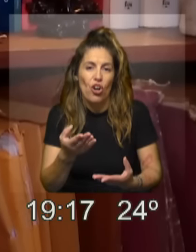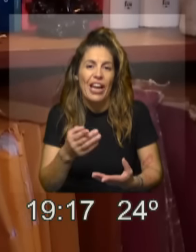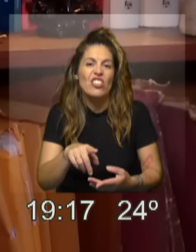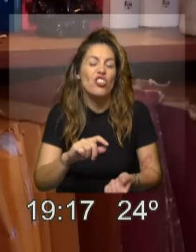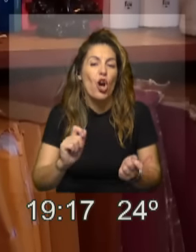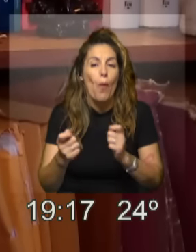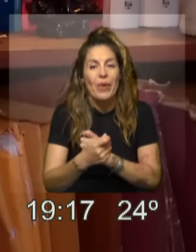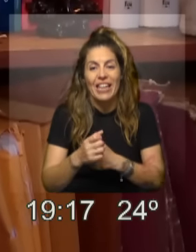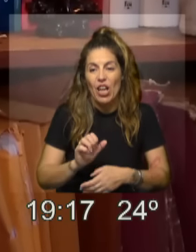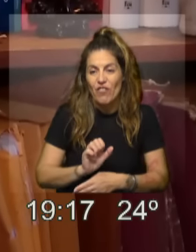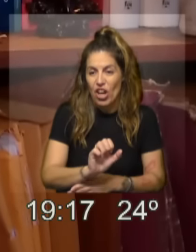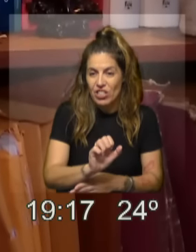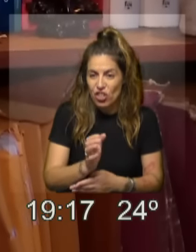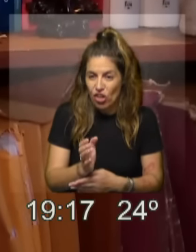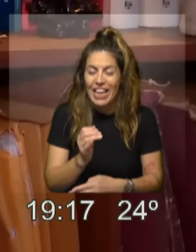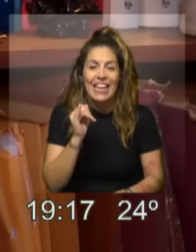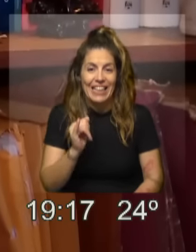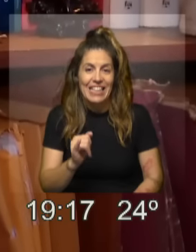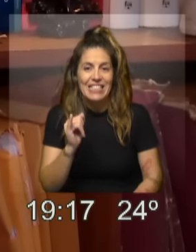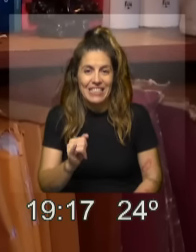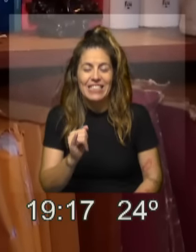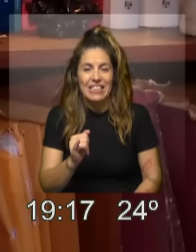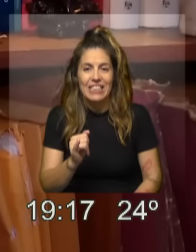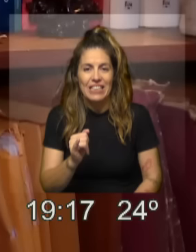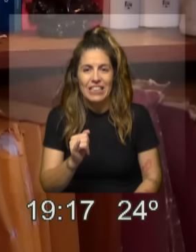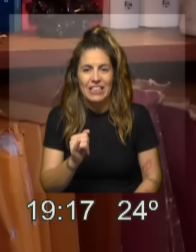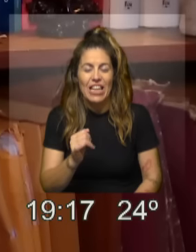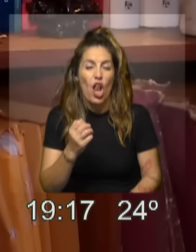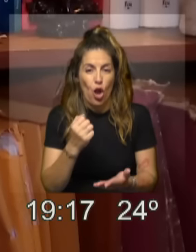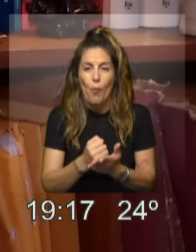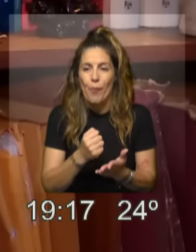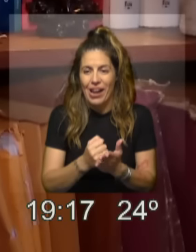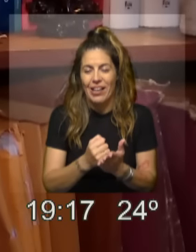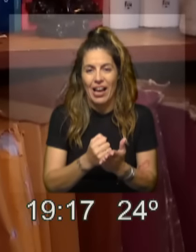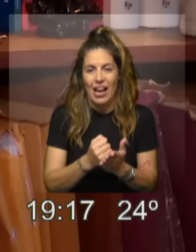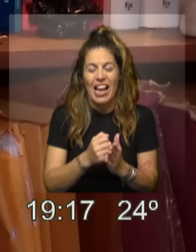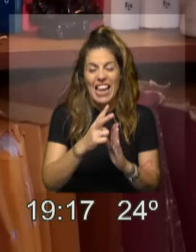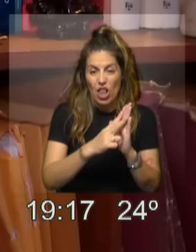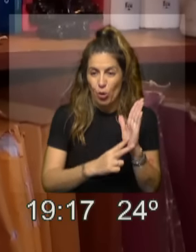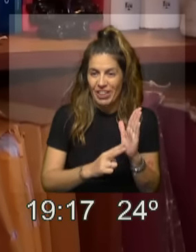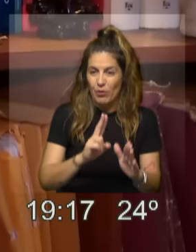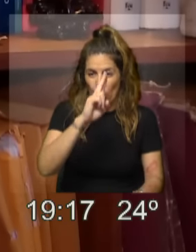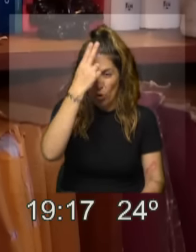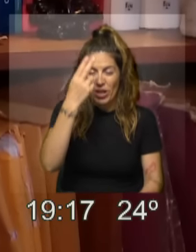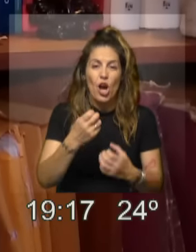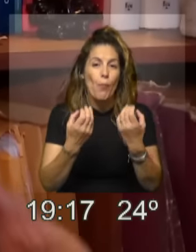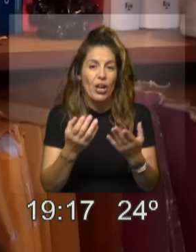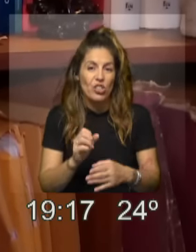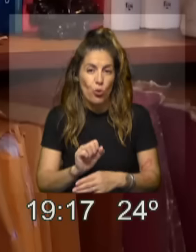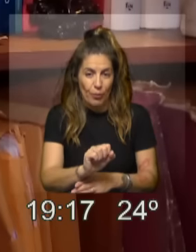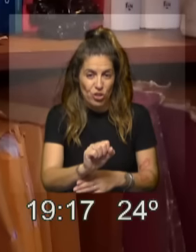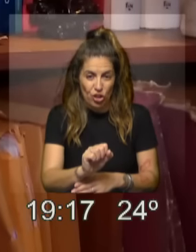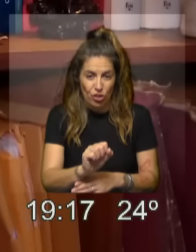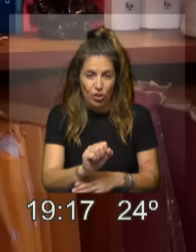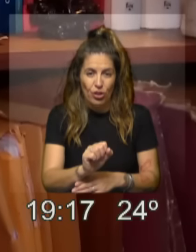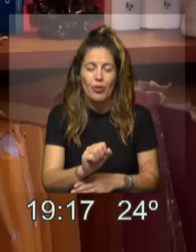convertirse en violación, y que sí lo marca de alguna forma lo que es la normativa uruguaya, por eso una violación o pelleggi, ese